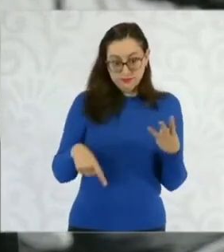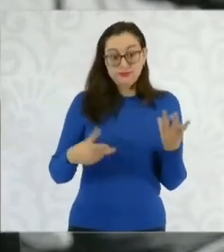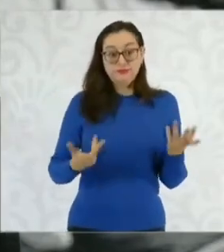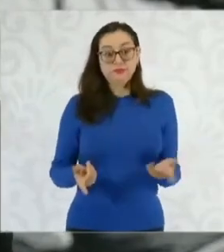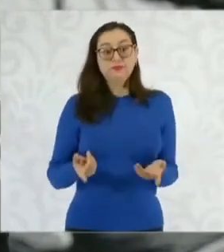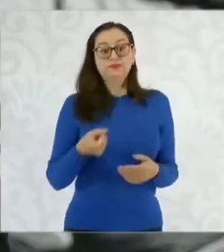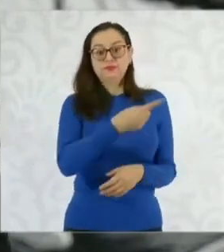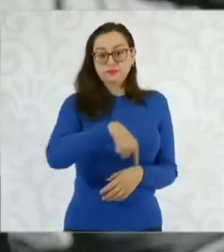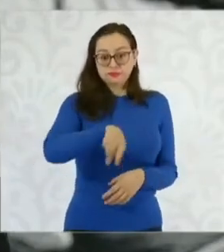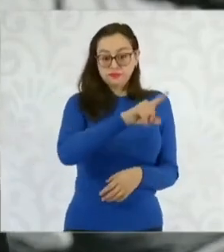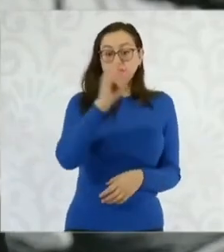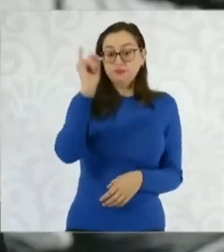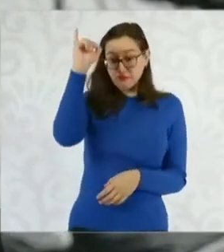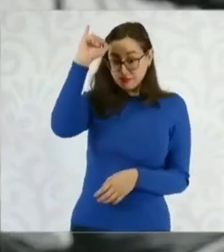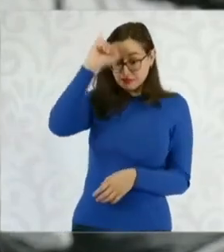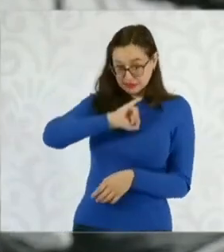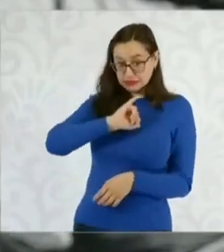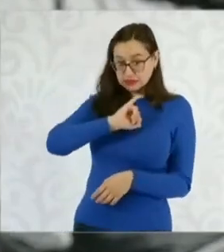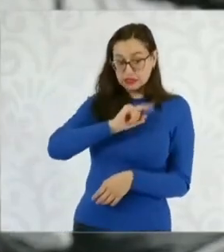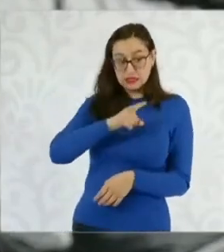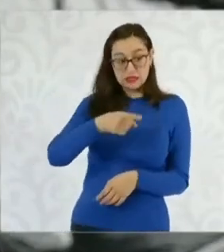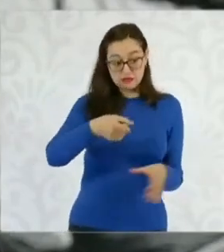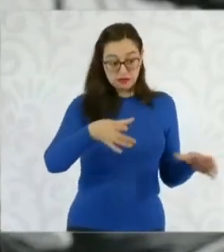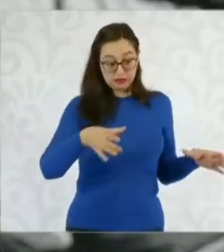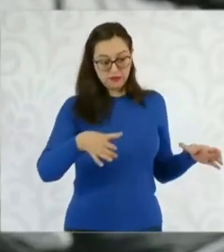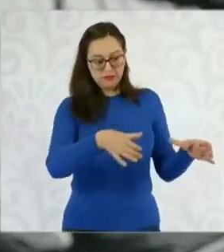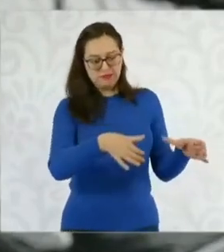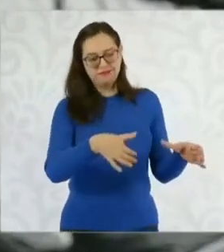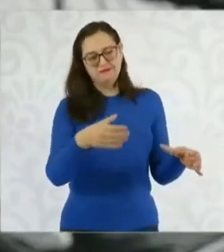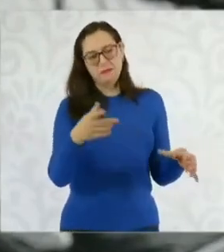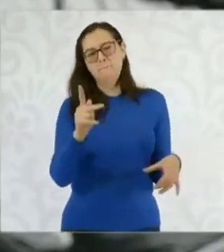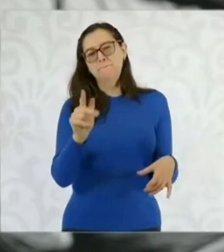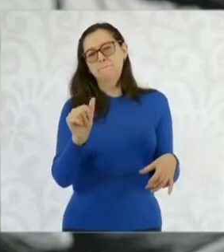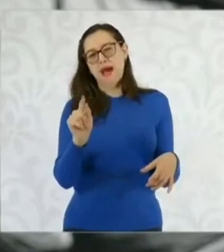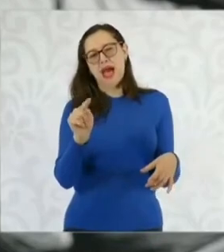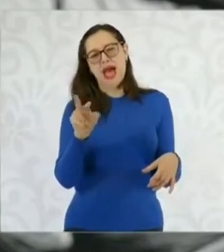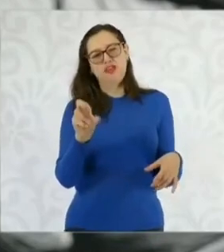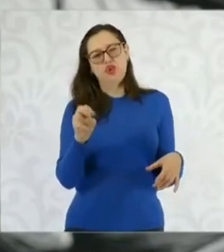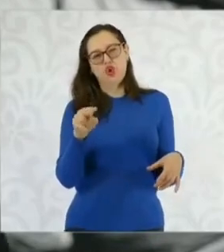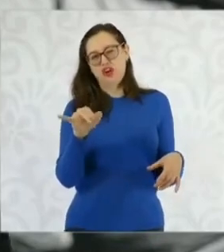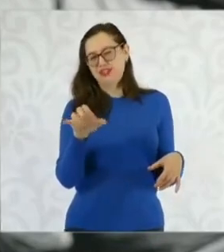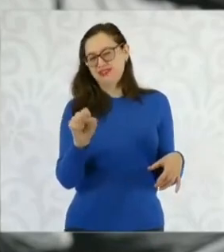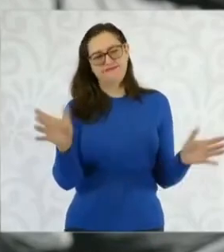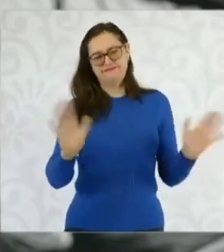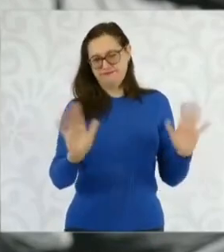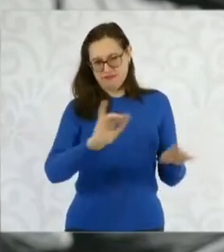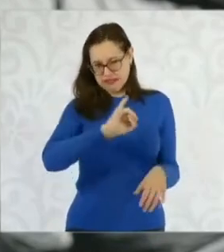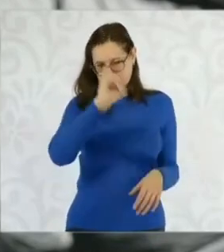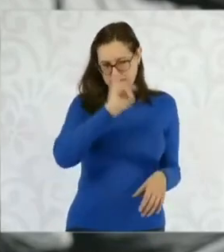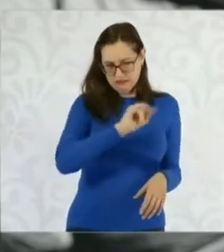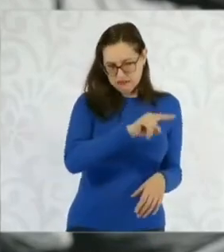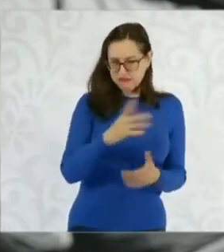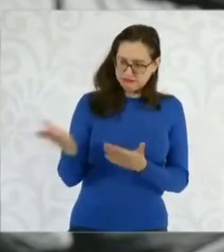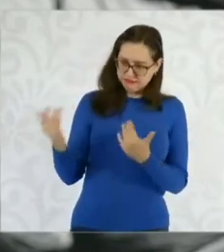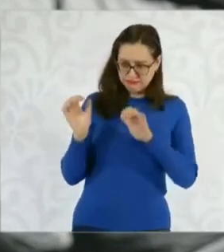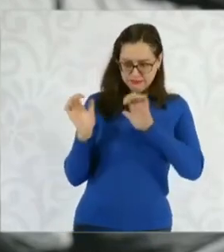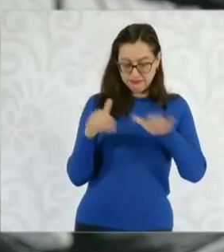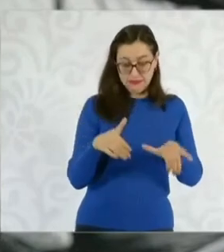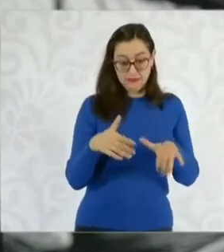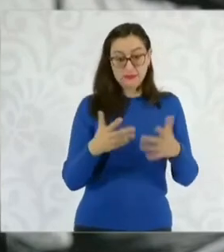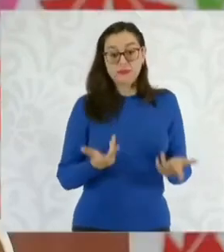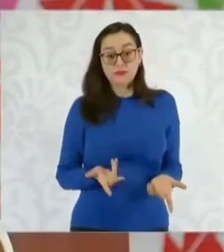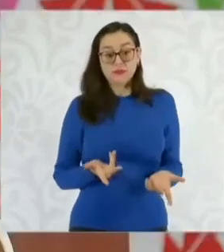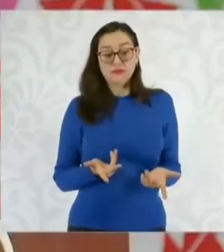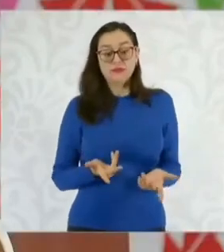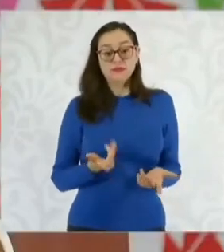así, los empleadores, para que a través del buzón IMSS sea la vía de comunicación para que estén